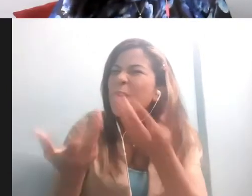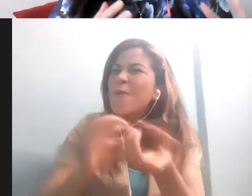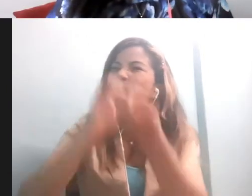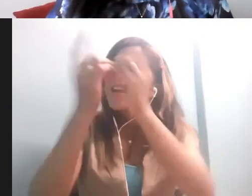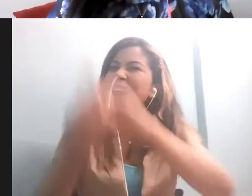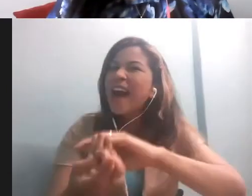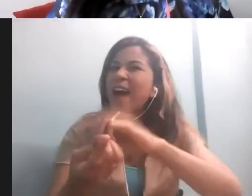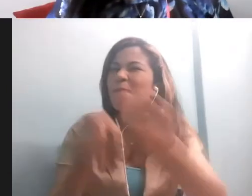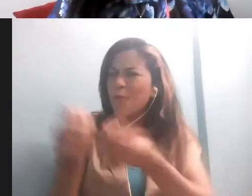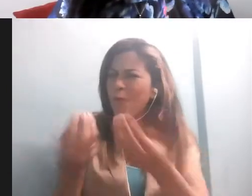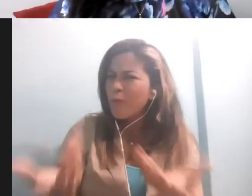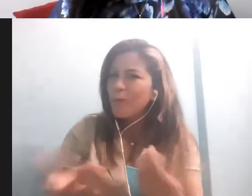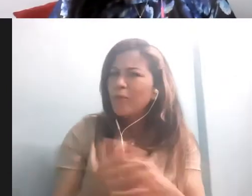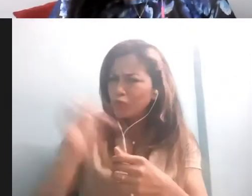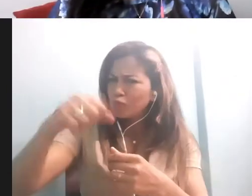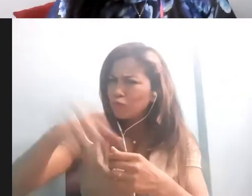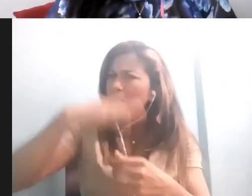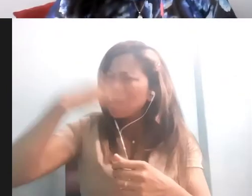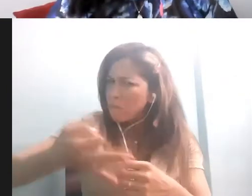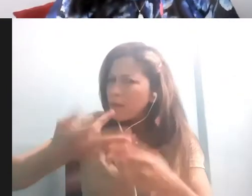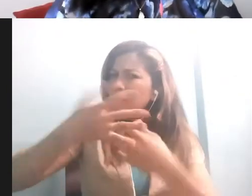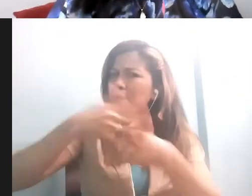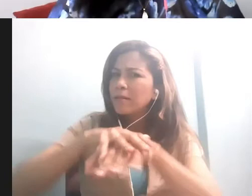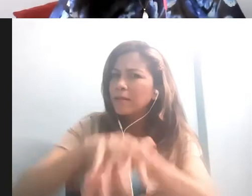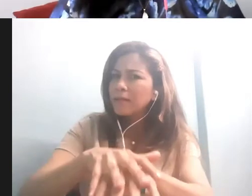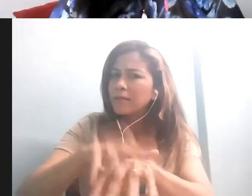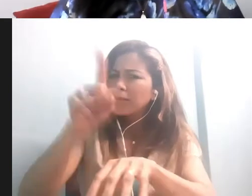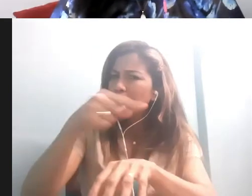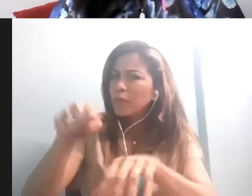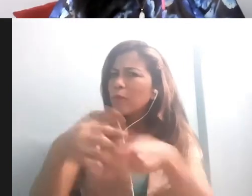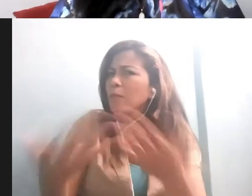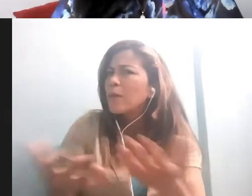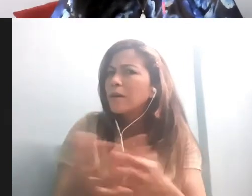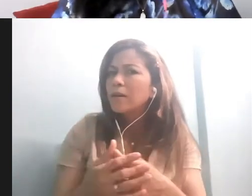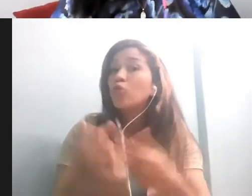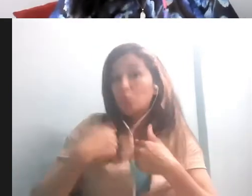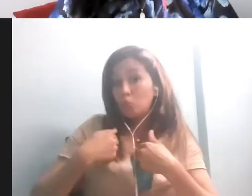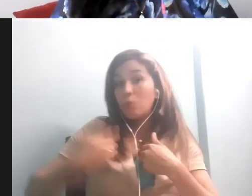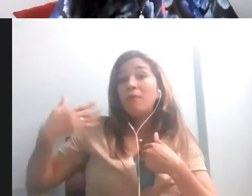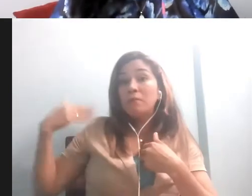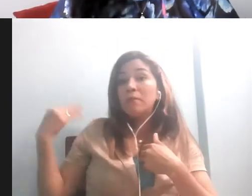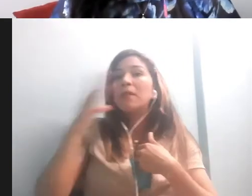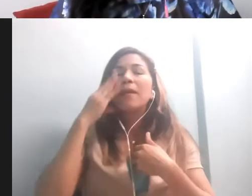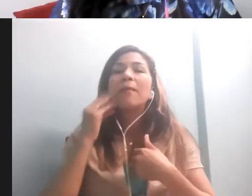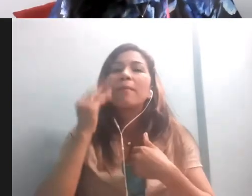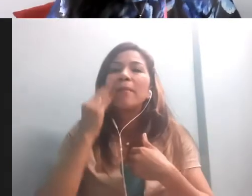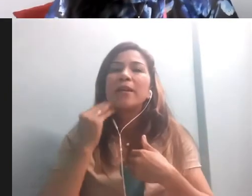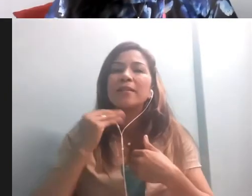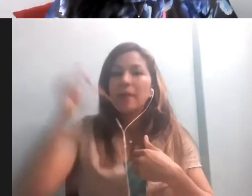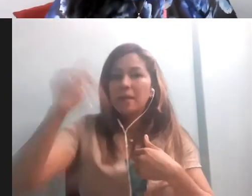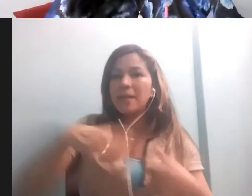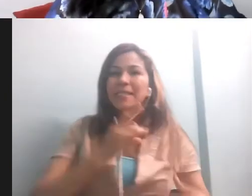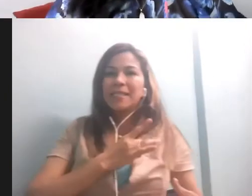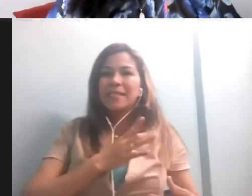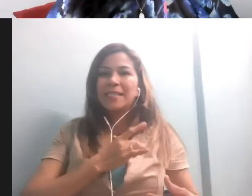visto si ha sido importante? E incluso yo tengo una experiencia muy bonita, fue un evento aquí en Chile, un evento